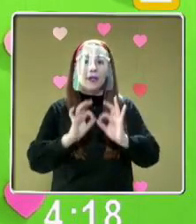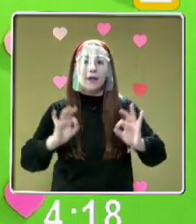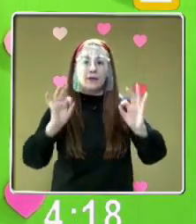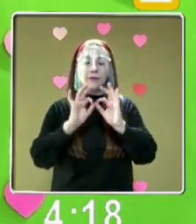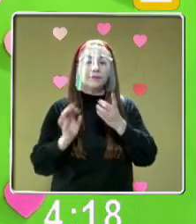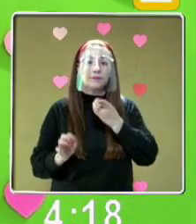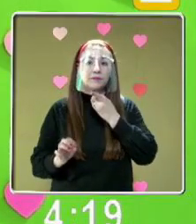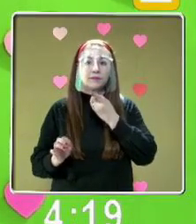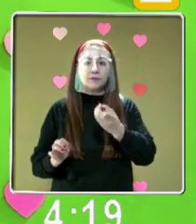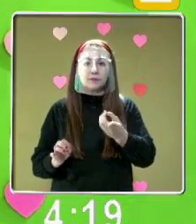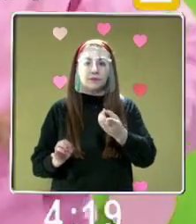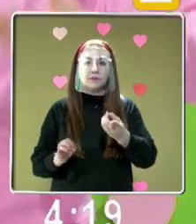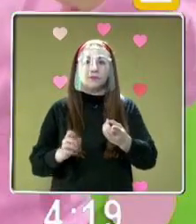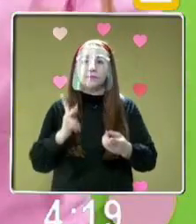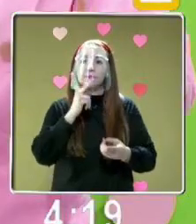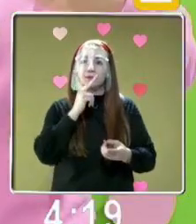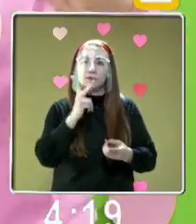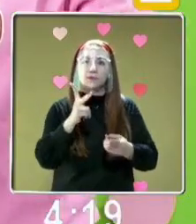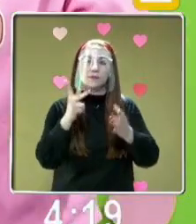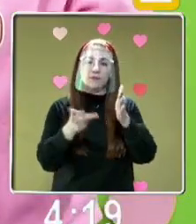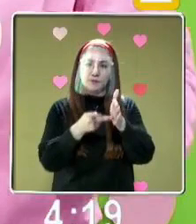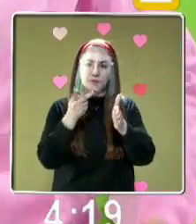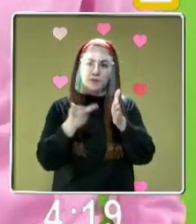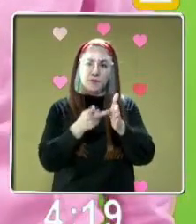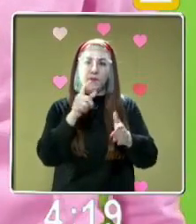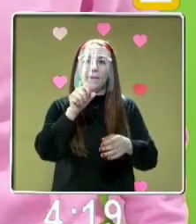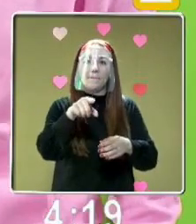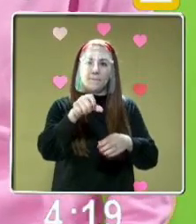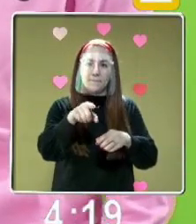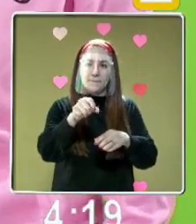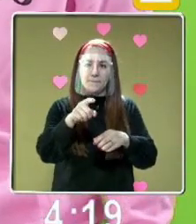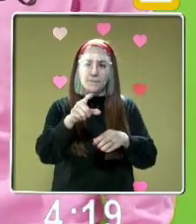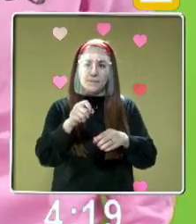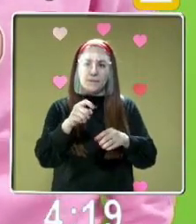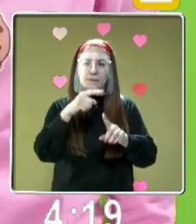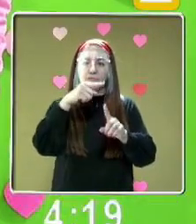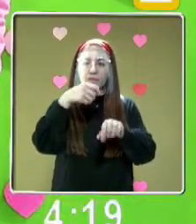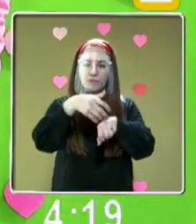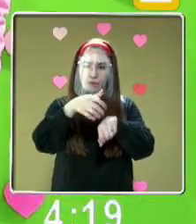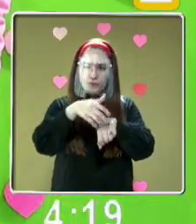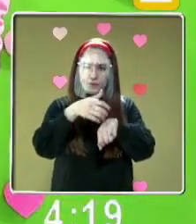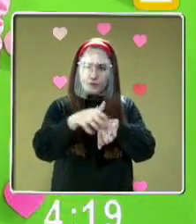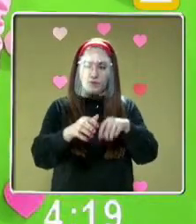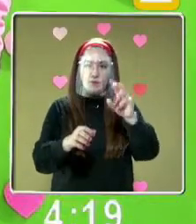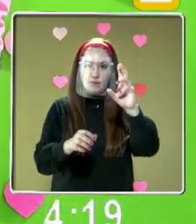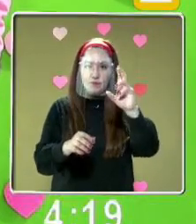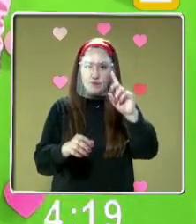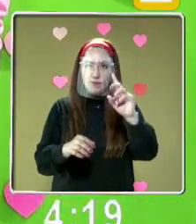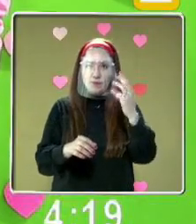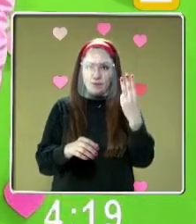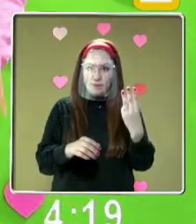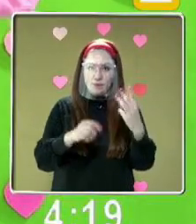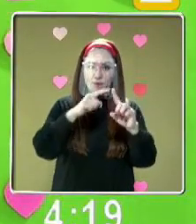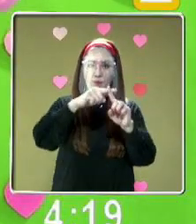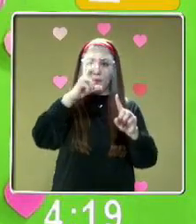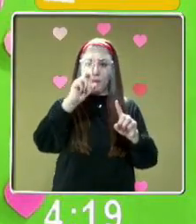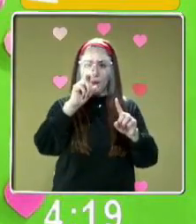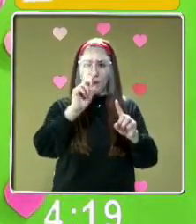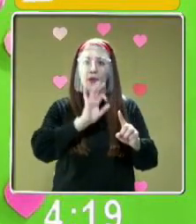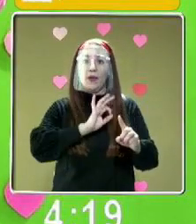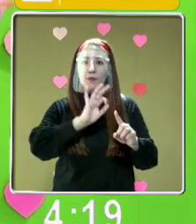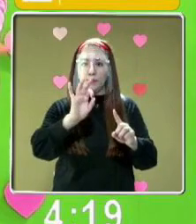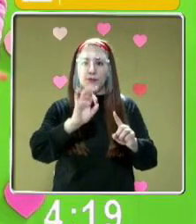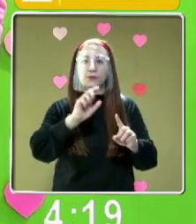lo dice, constante quiere decir que va a ser el mismo. Entonces, en este caso, si me funciona con el 3 más 30 y